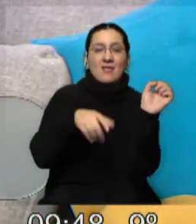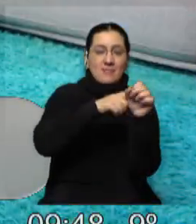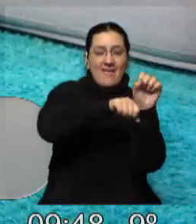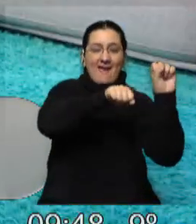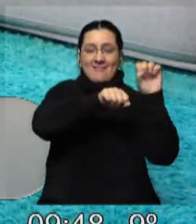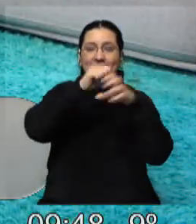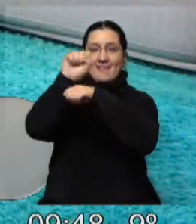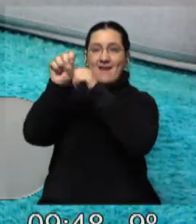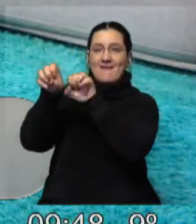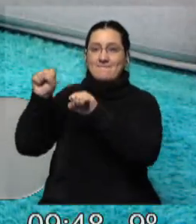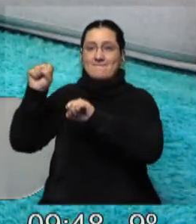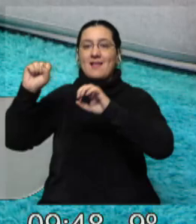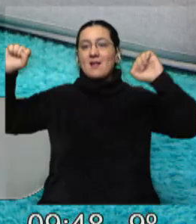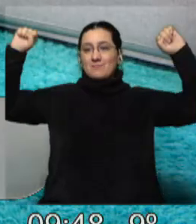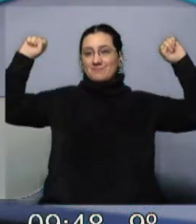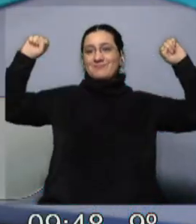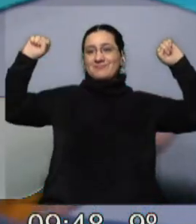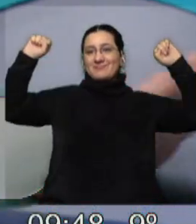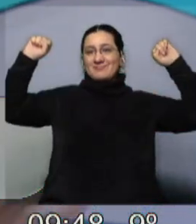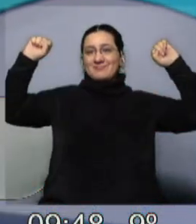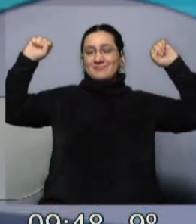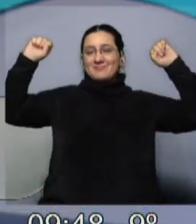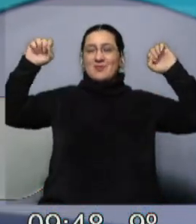Ah, mira, sí, bueno. Sorbite.